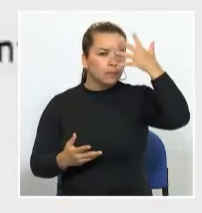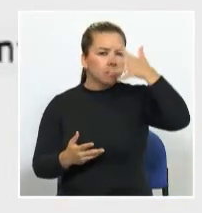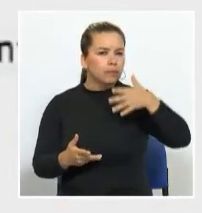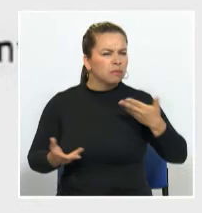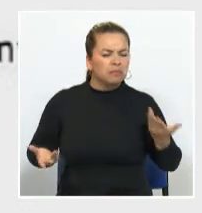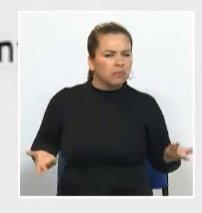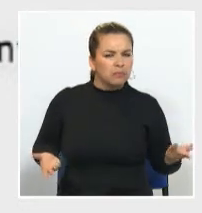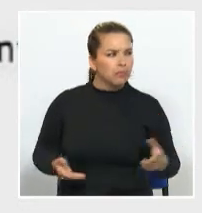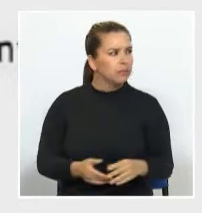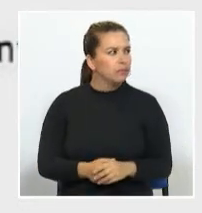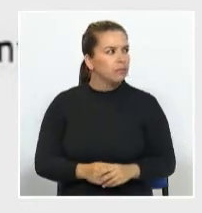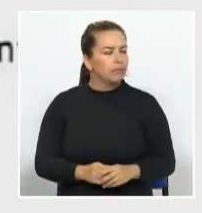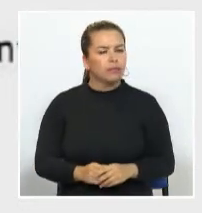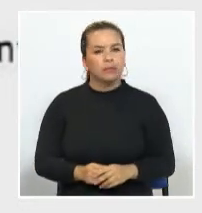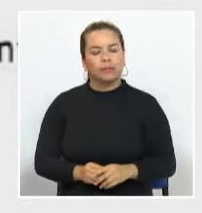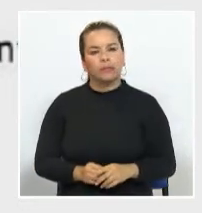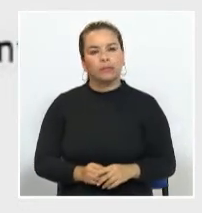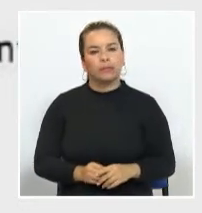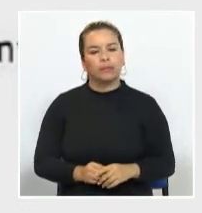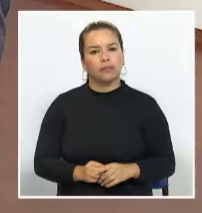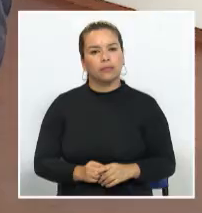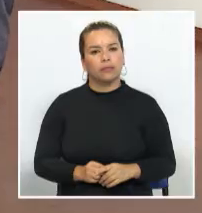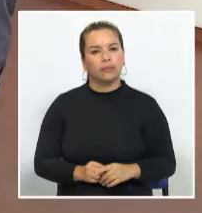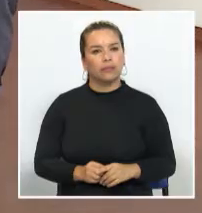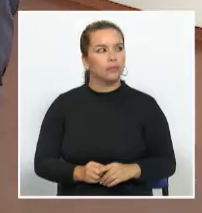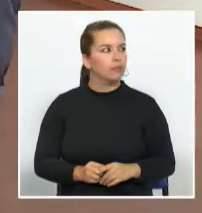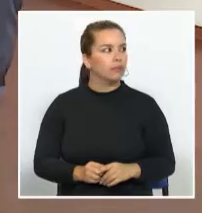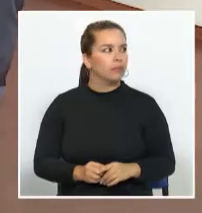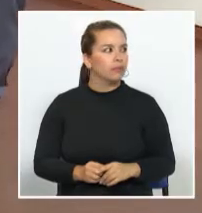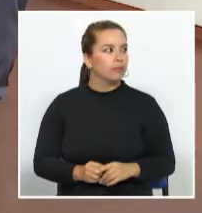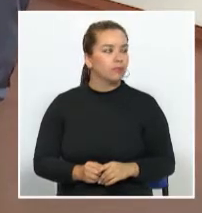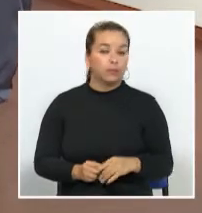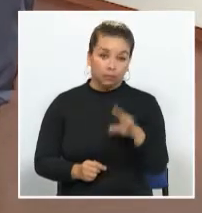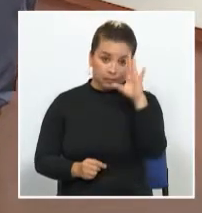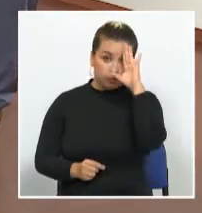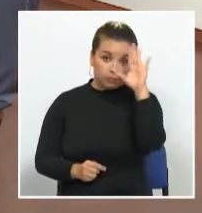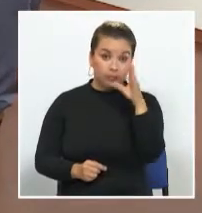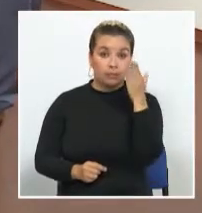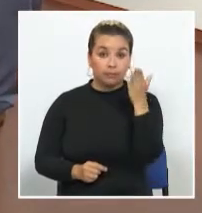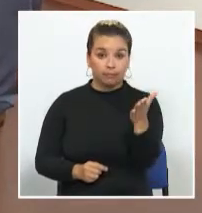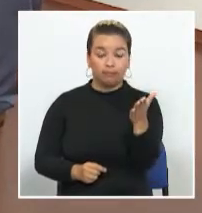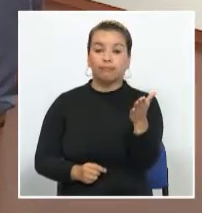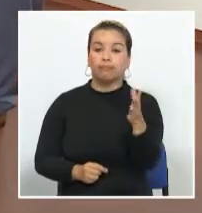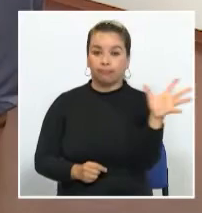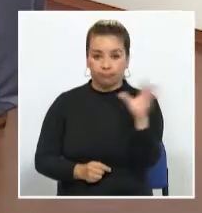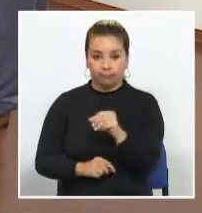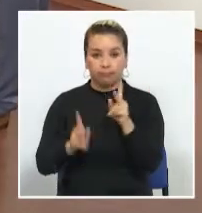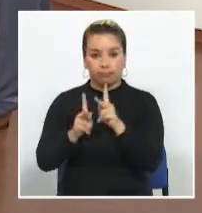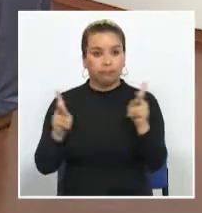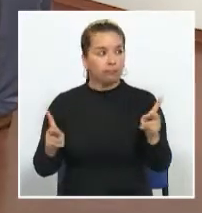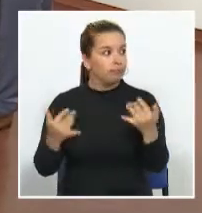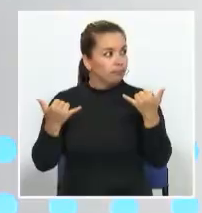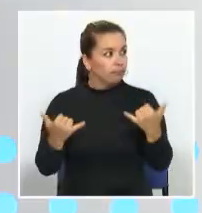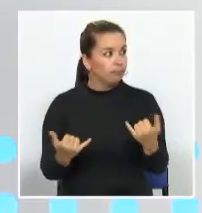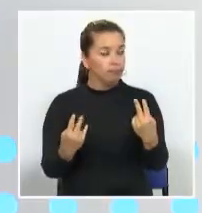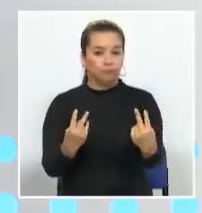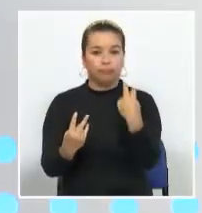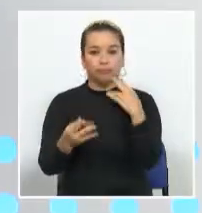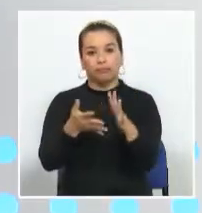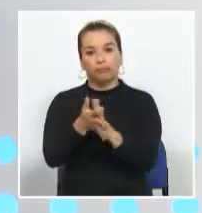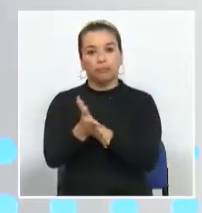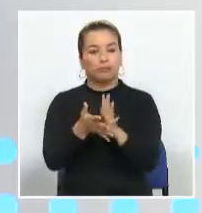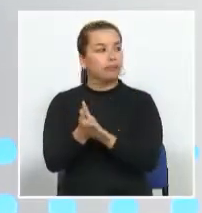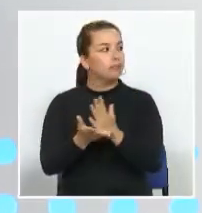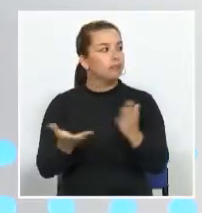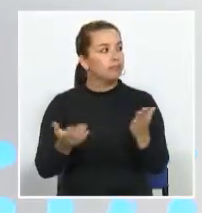preguntando en este momento las personas? Santiago, un cordial saludo para usted y por supuesto para todas las personas que en este momento nos siguen a través